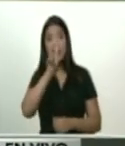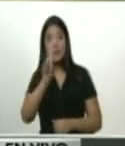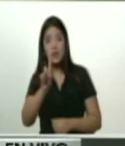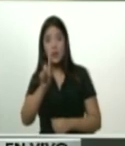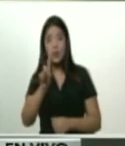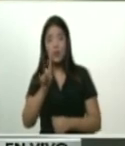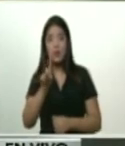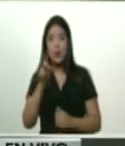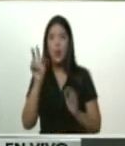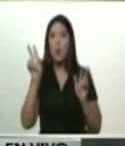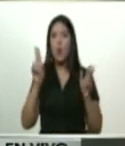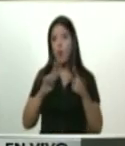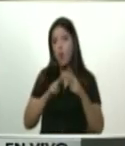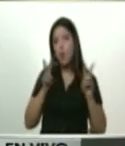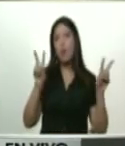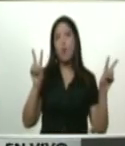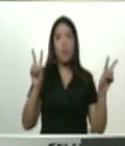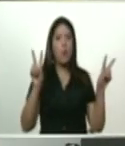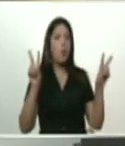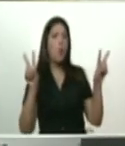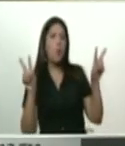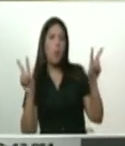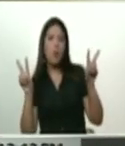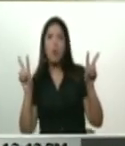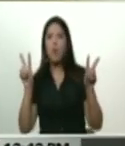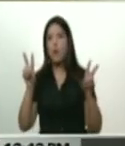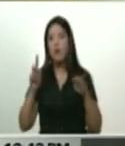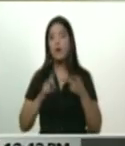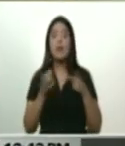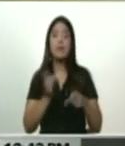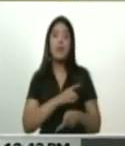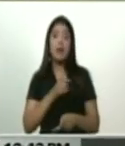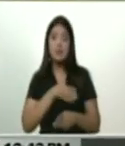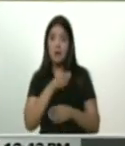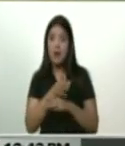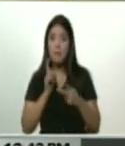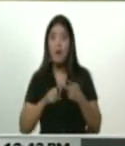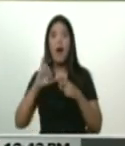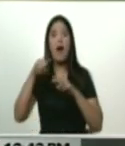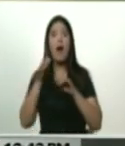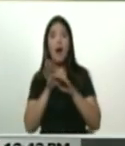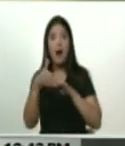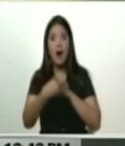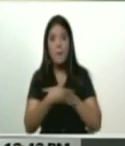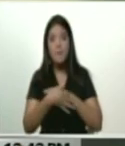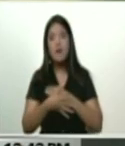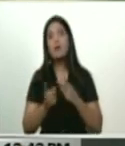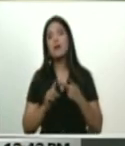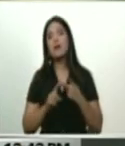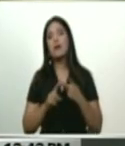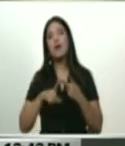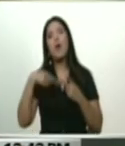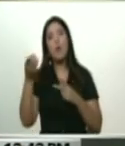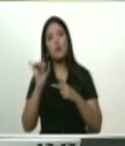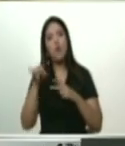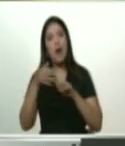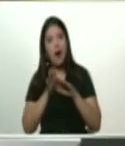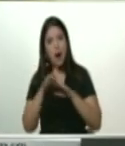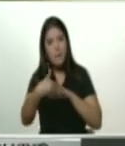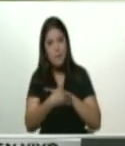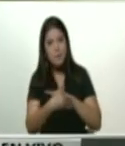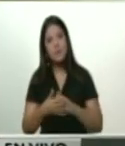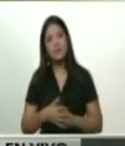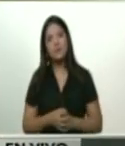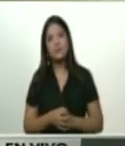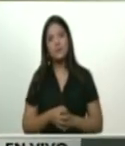reggae, estará Alborosi de Italia, Gondwana de Chile, Sisla de Jamaica y Kimani Marley de Jamaica, hijo de